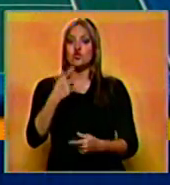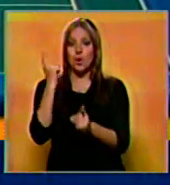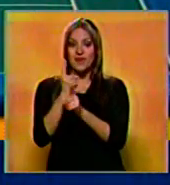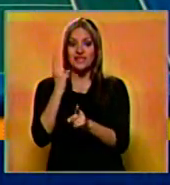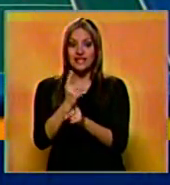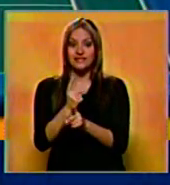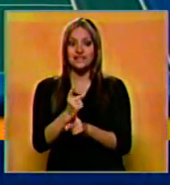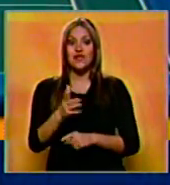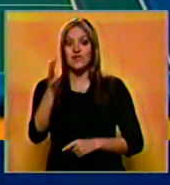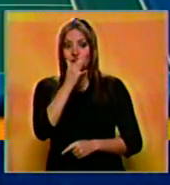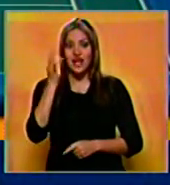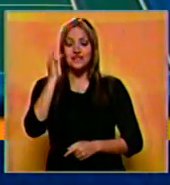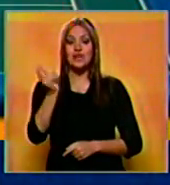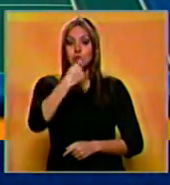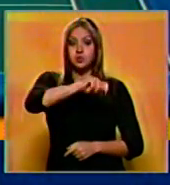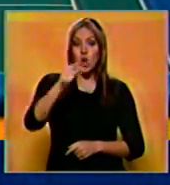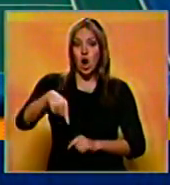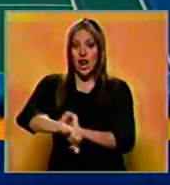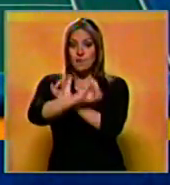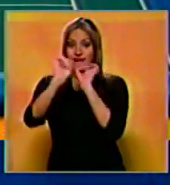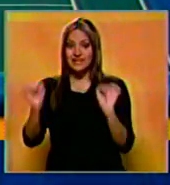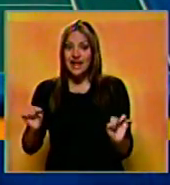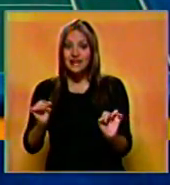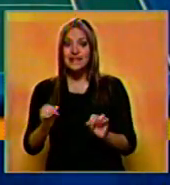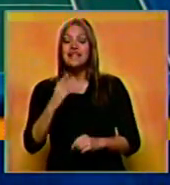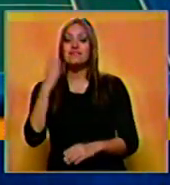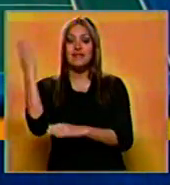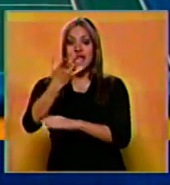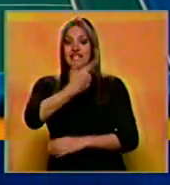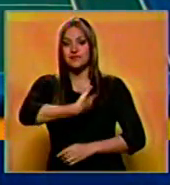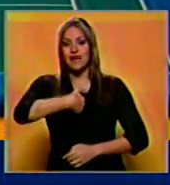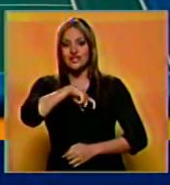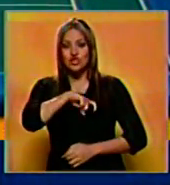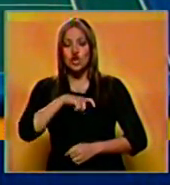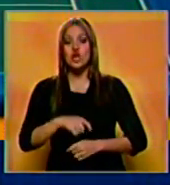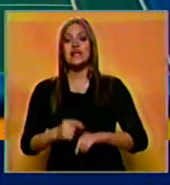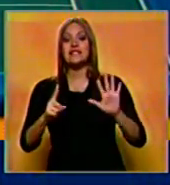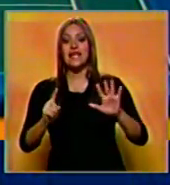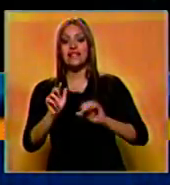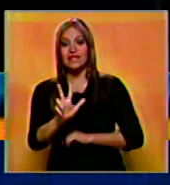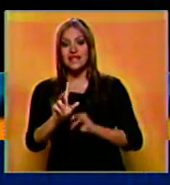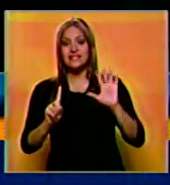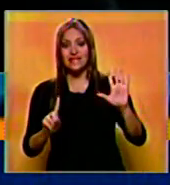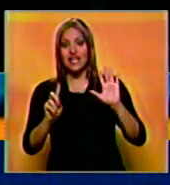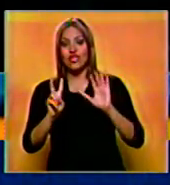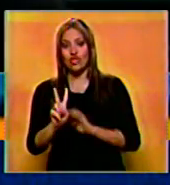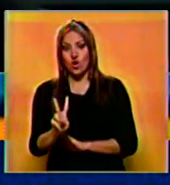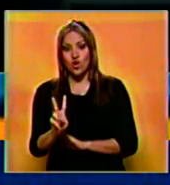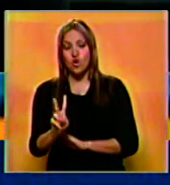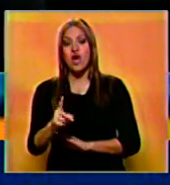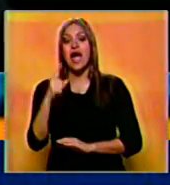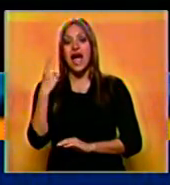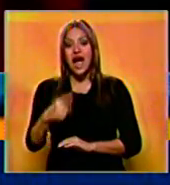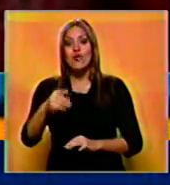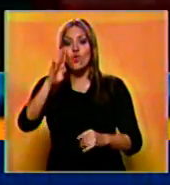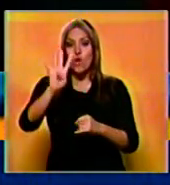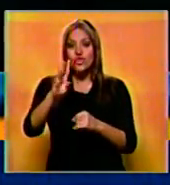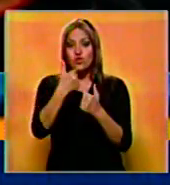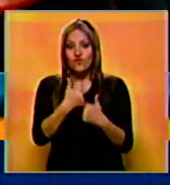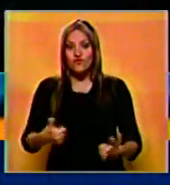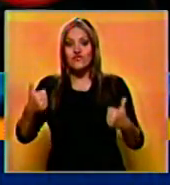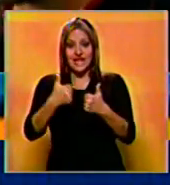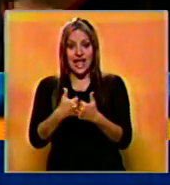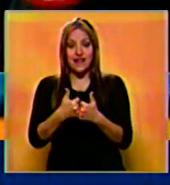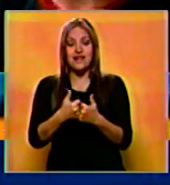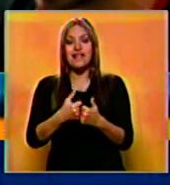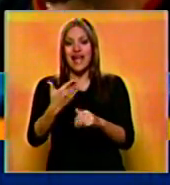París-Bercy. Esta mañana el suizo Stanislav Wawrinka batió al español Nicolás Almagro por 6-3 y 6-2. Así avanzó los cuartos de final, instancia en la que se enfrentará a